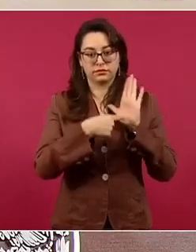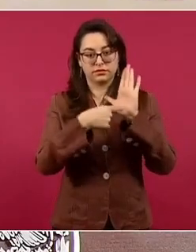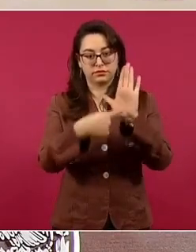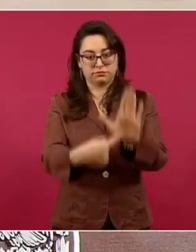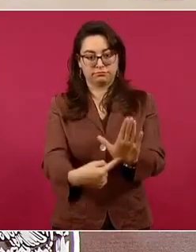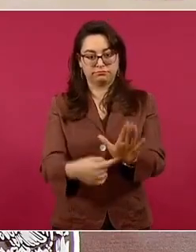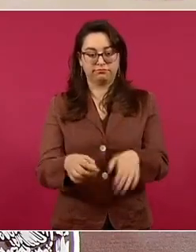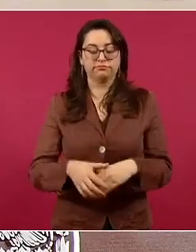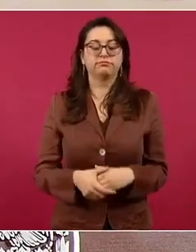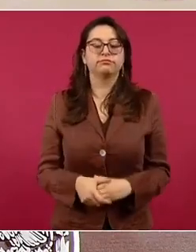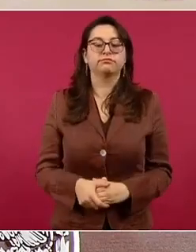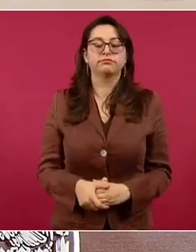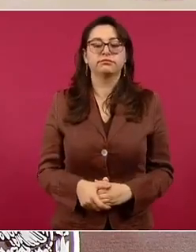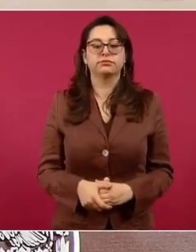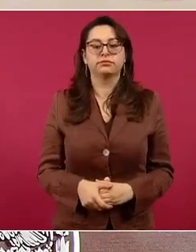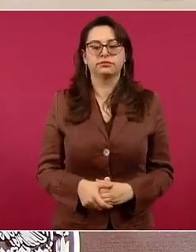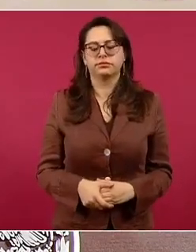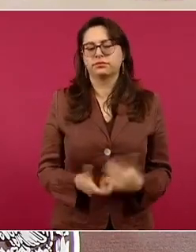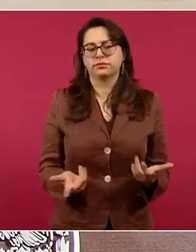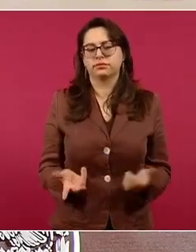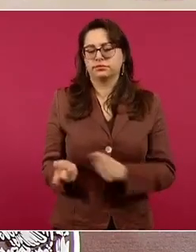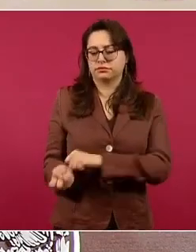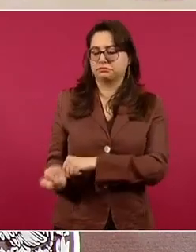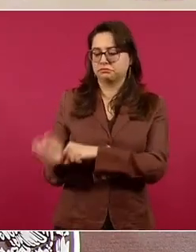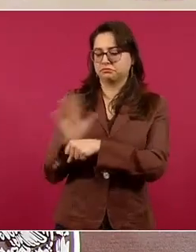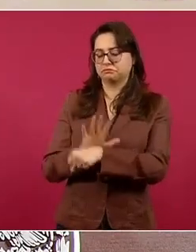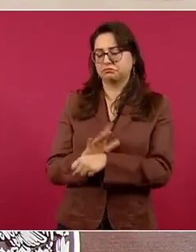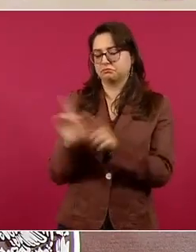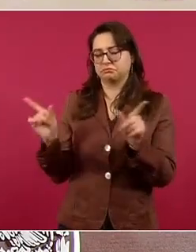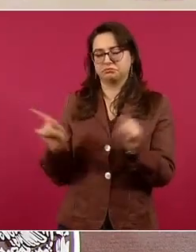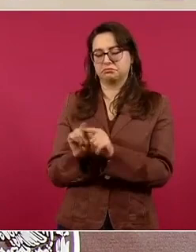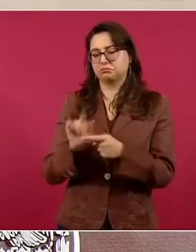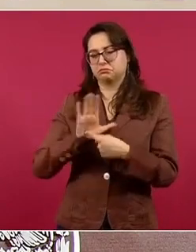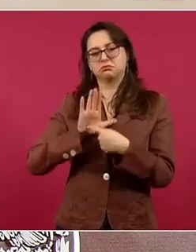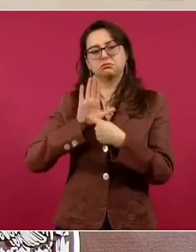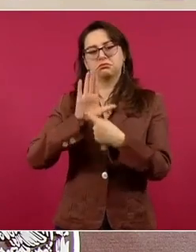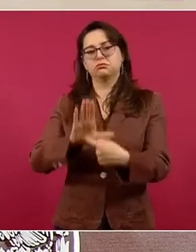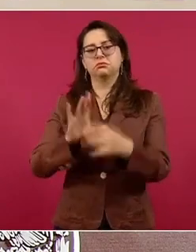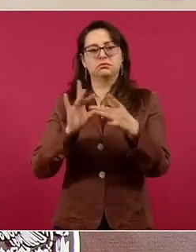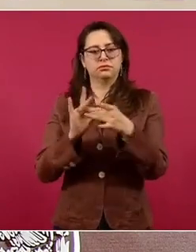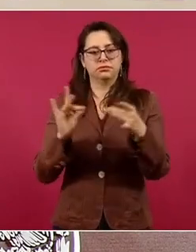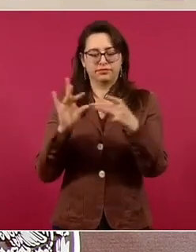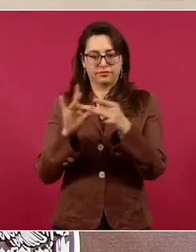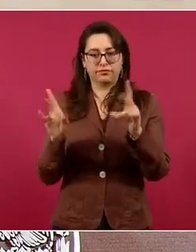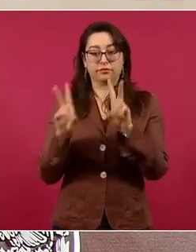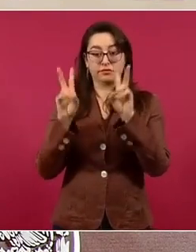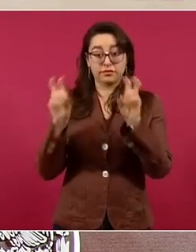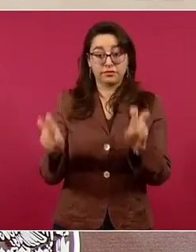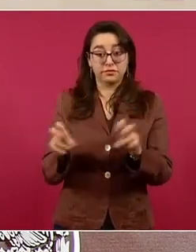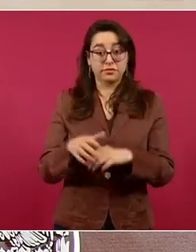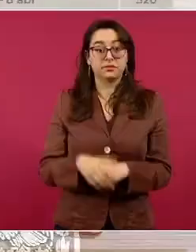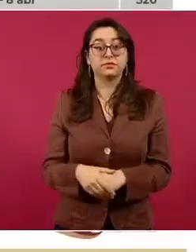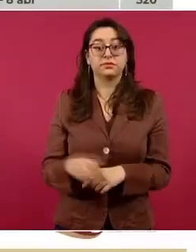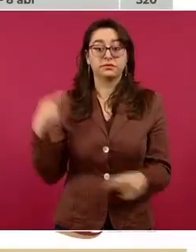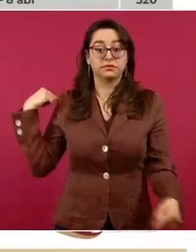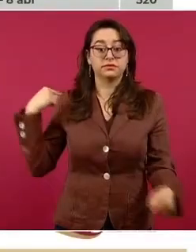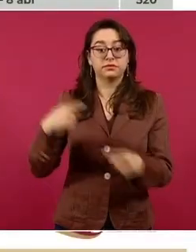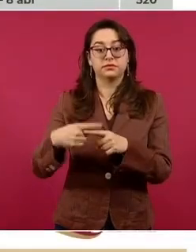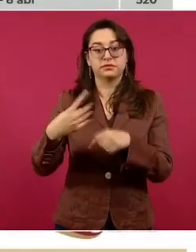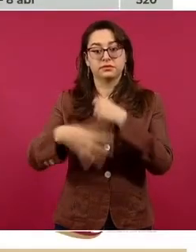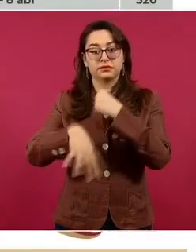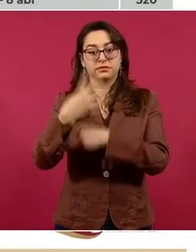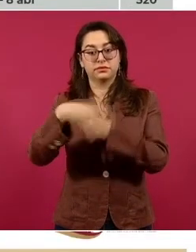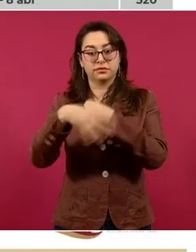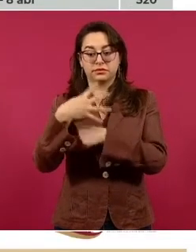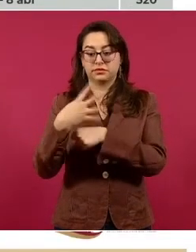y de manera muy sintética actualizamos sobre la pandemia COVID-19 en México. Efectivamente, llevamos ya 14 semanas